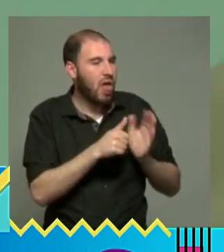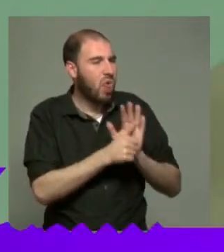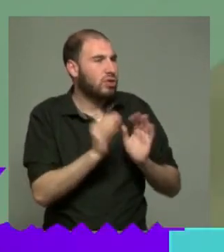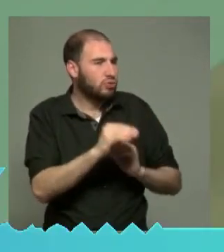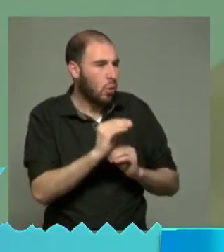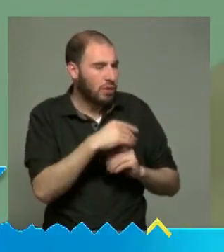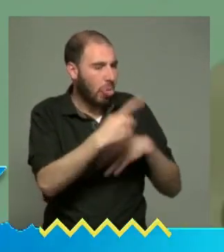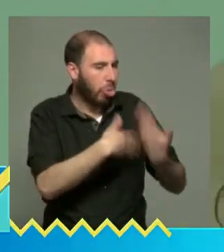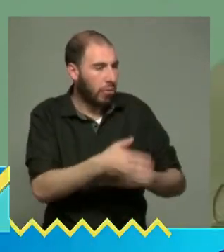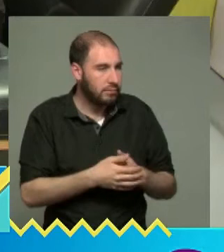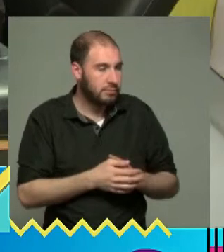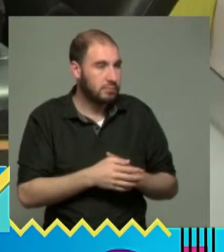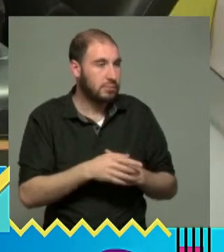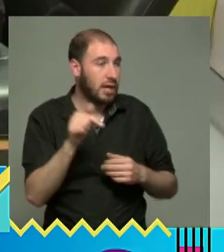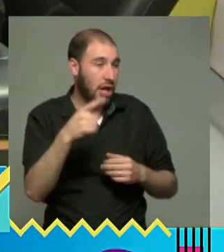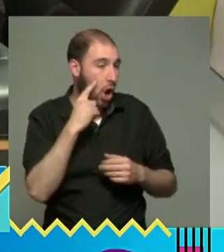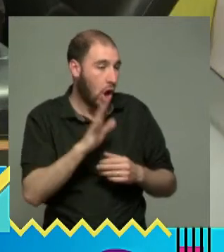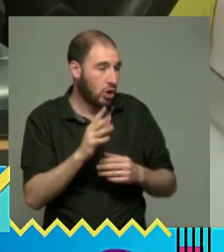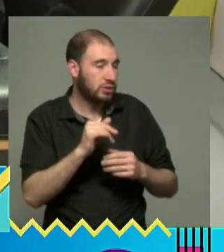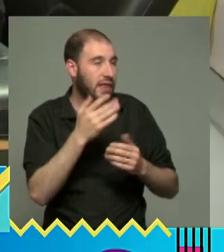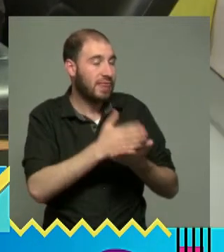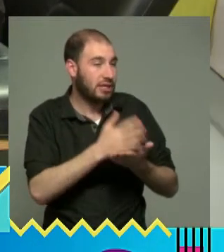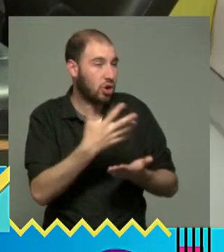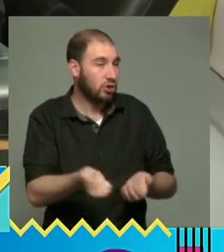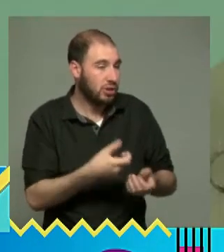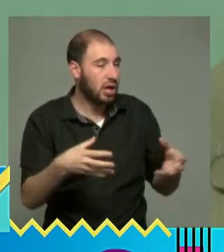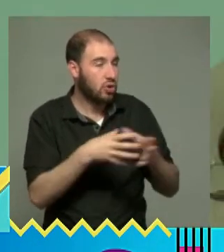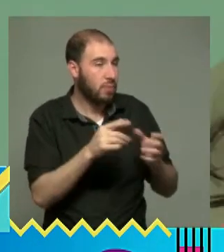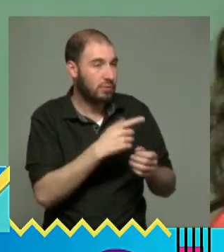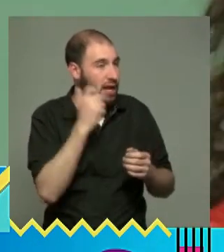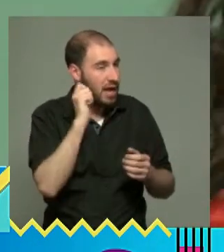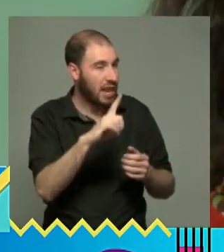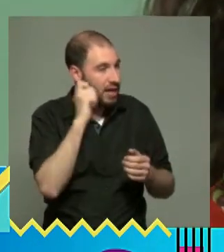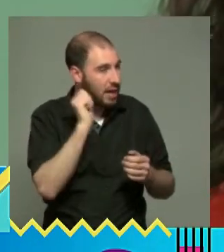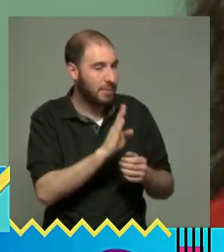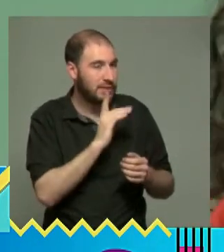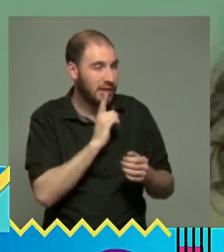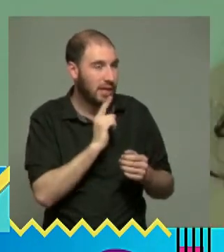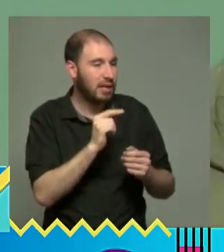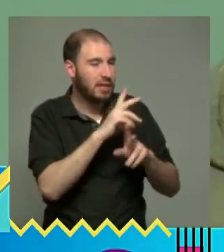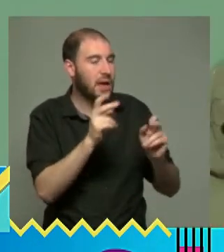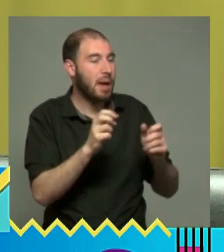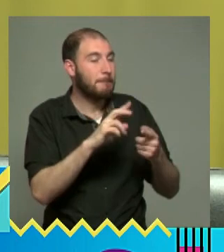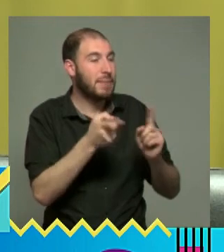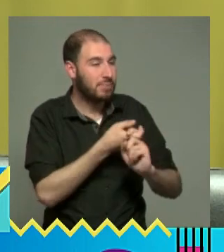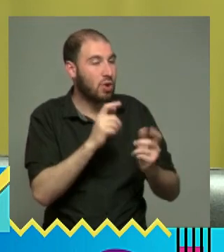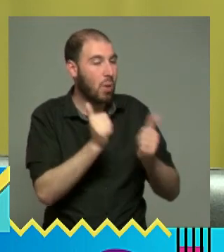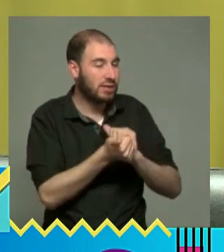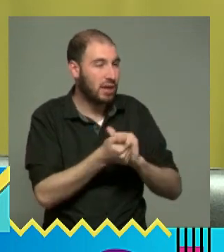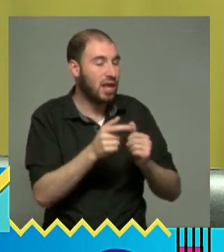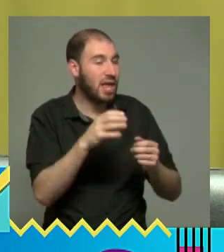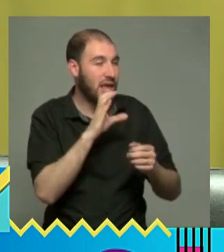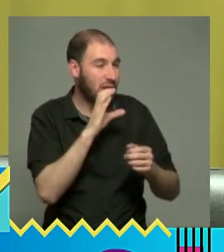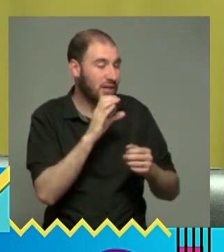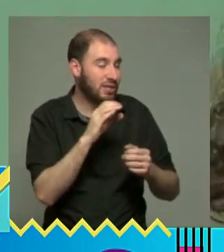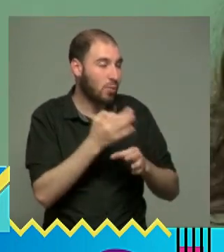etcétera, etcétera. Por lo tanto, desconoce derechos adquiridos de nuestro colectivo, como el colectivo LGBT, por lo tanto no se puede hablar de matrimonio igualitario en las escuelas